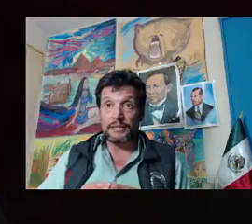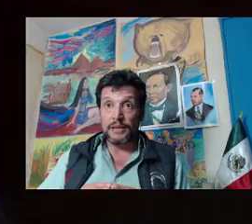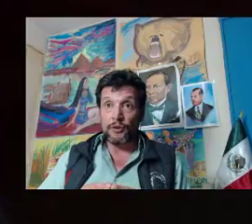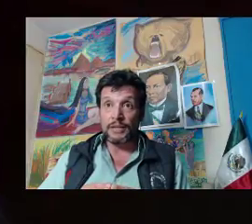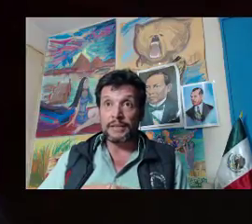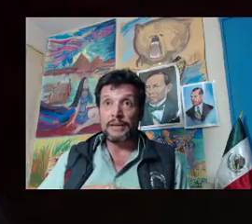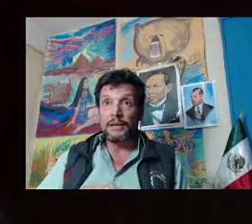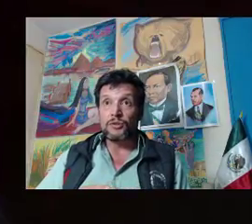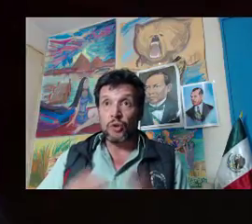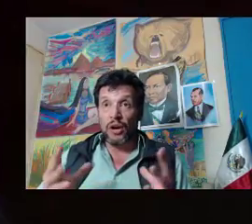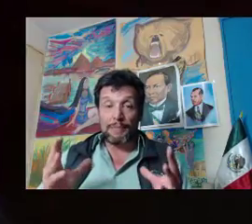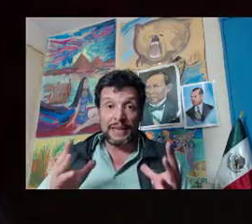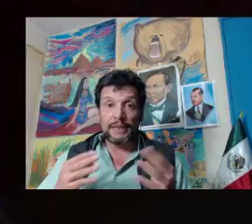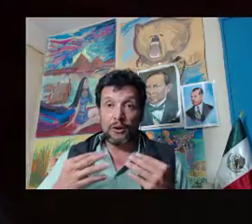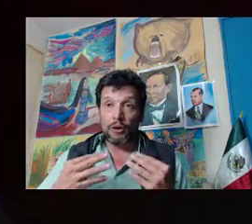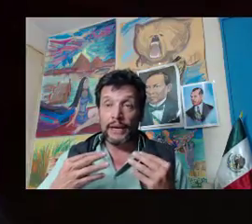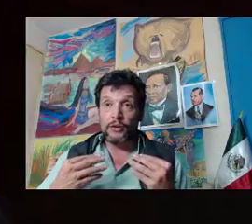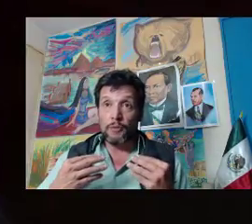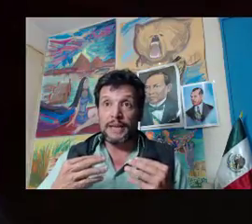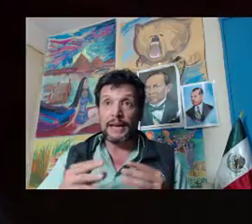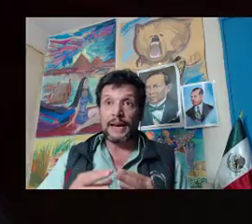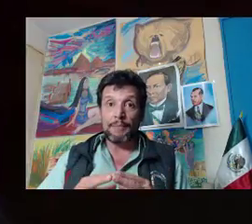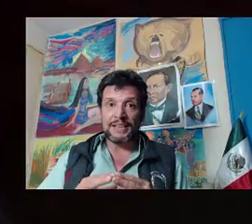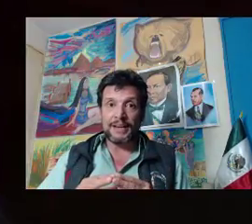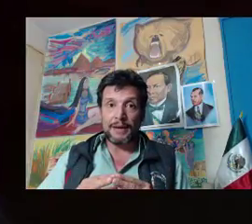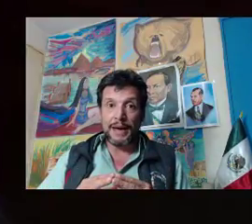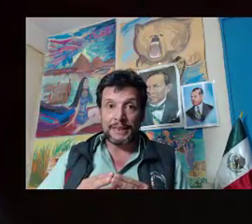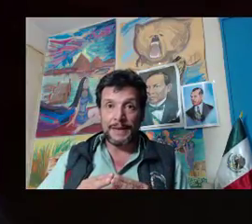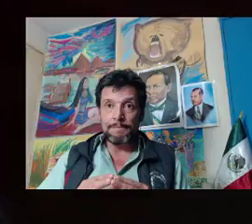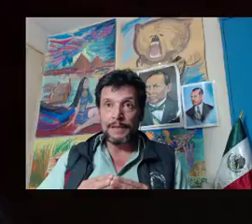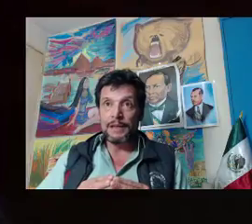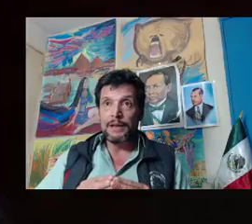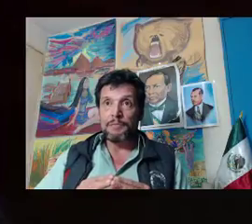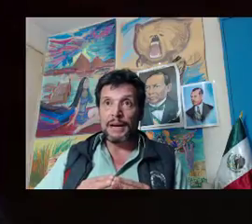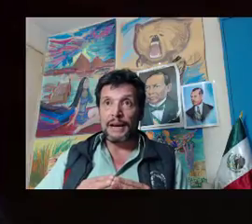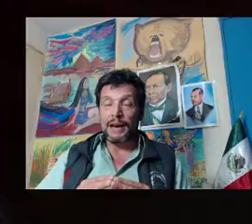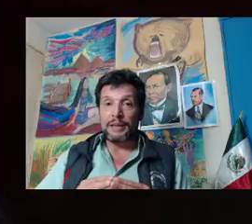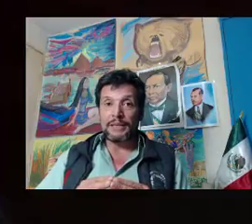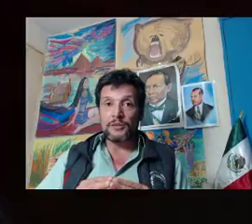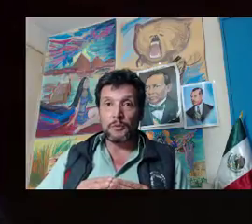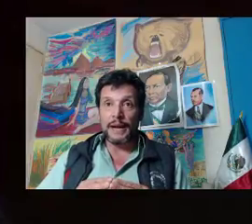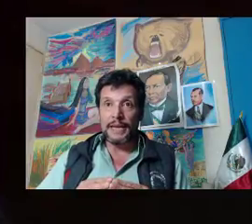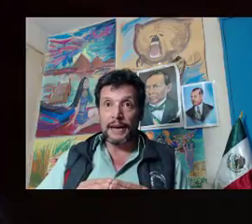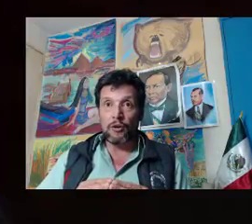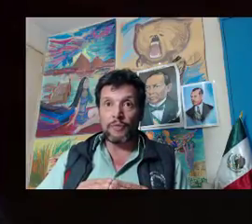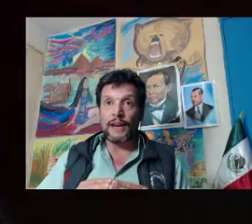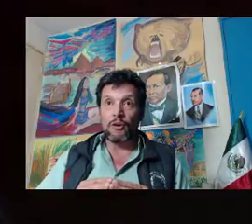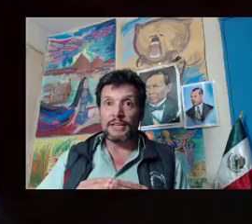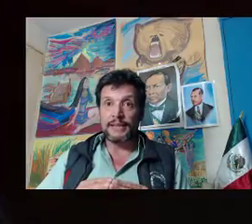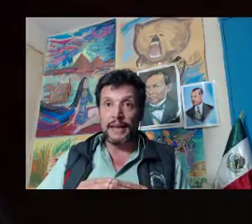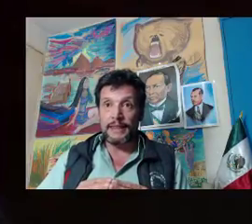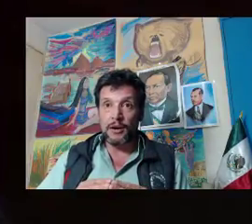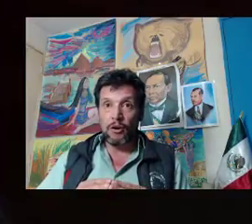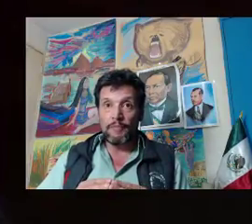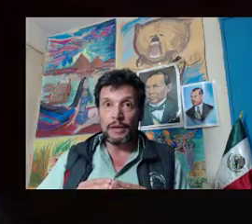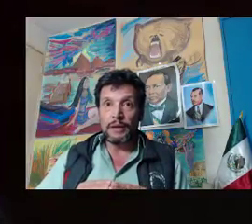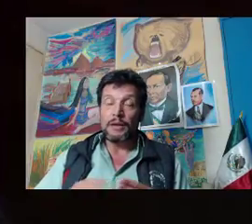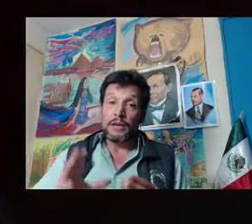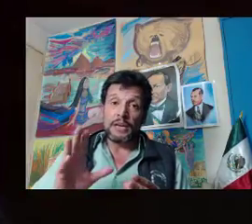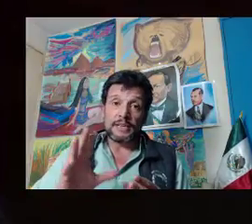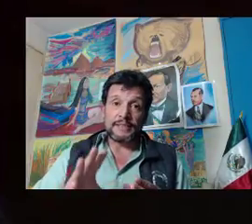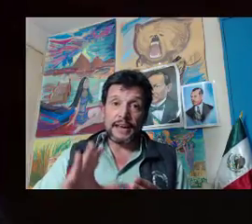amigas, señoras y señores. Solamente lo que yo vi que era más relevante para realmente subrayarlo de lo que se le